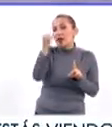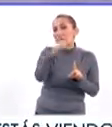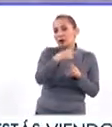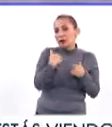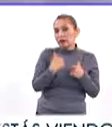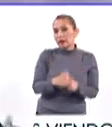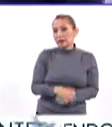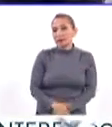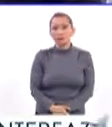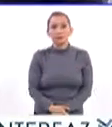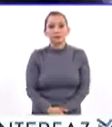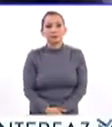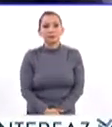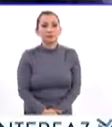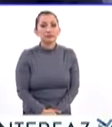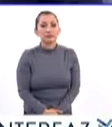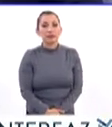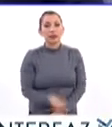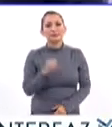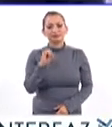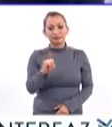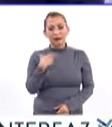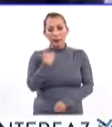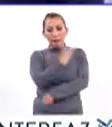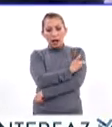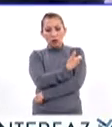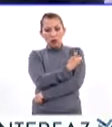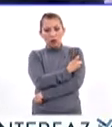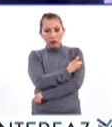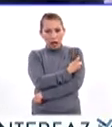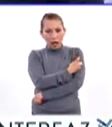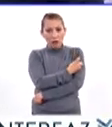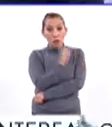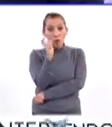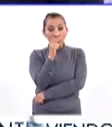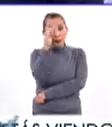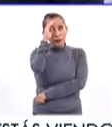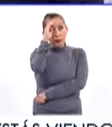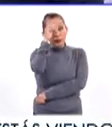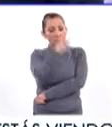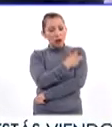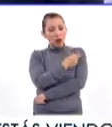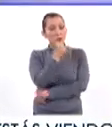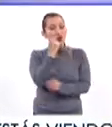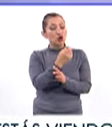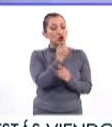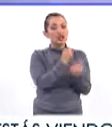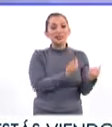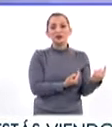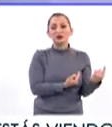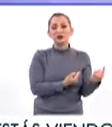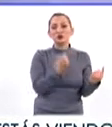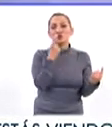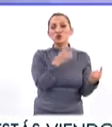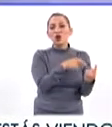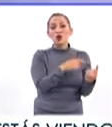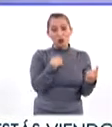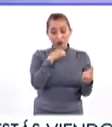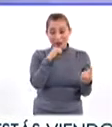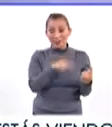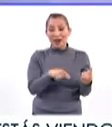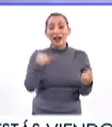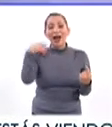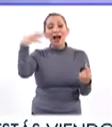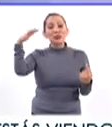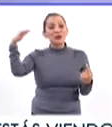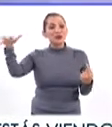entender. Efectivamente, las vacunas siempre, cuando pensamos en vacunas, pensamos en los niños y sin embargo debemos